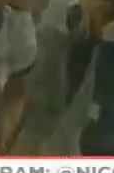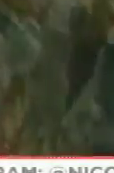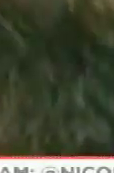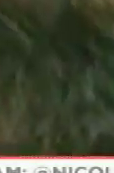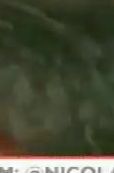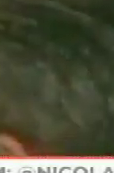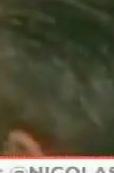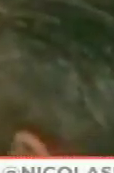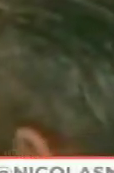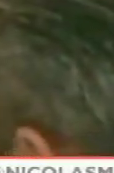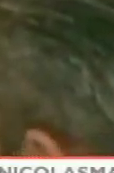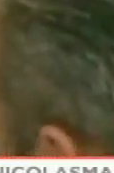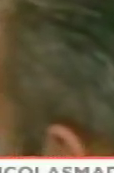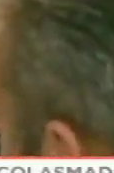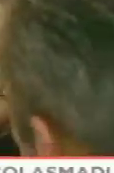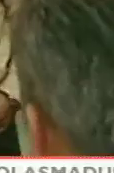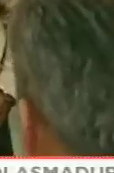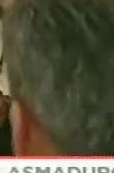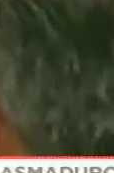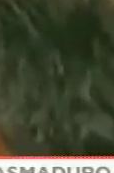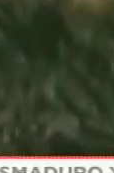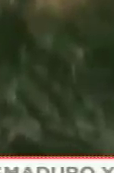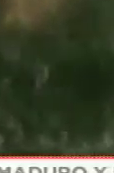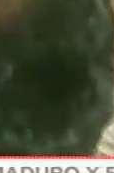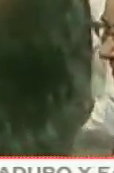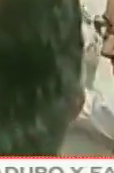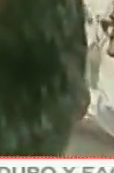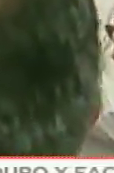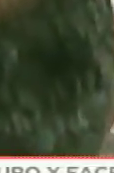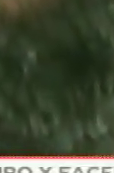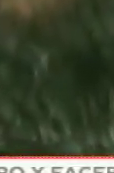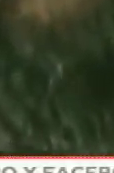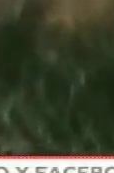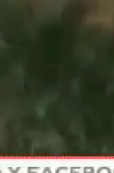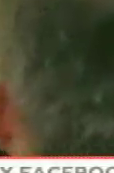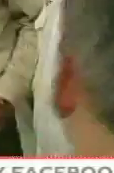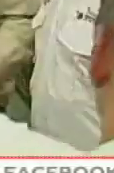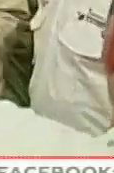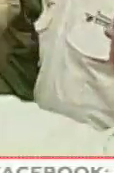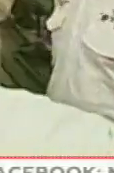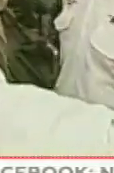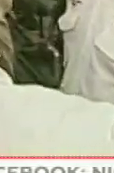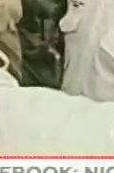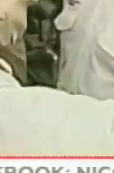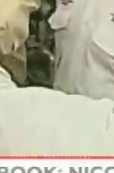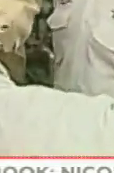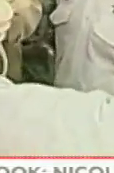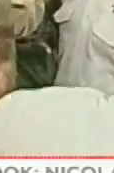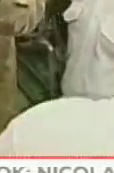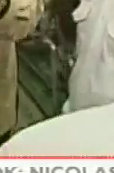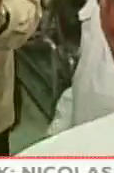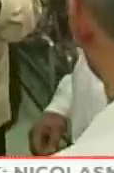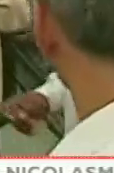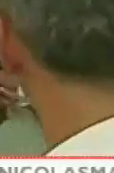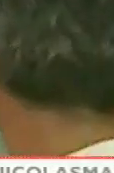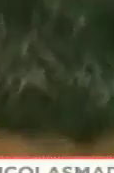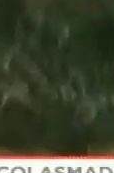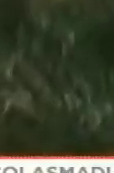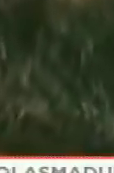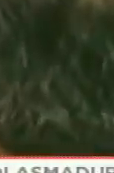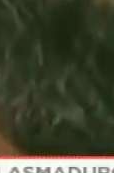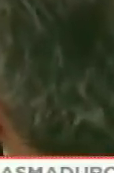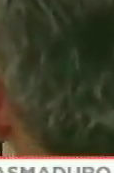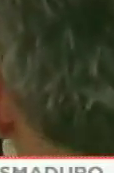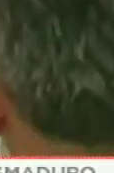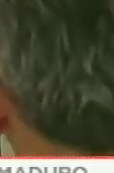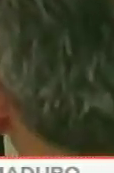y el Caribe, que garanticen la conformación de una zona de paz en nuestra América. Vemos al presidente en estos momentos compartir con algunos de